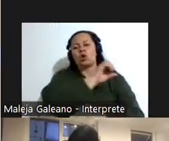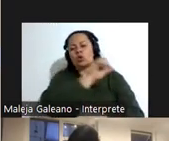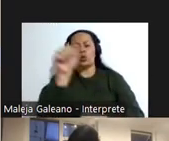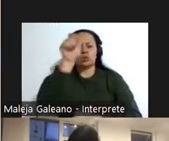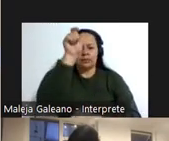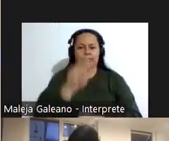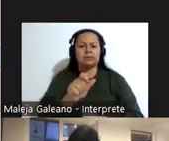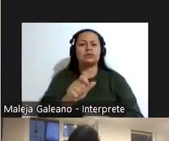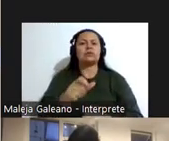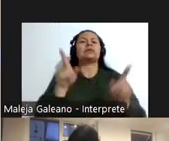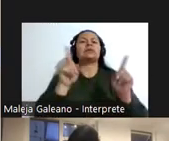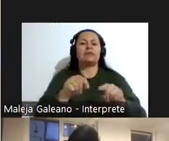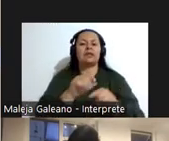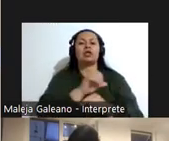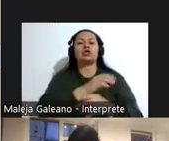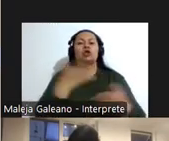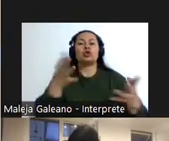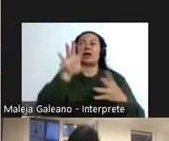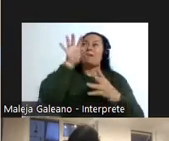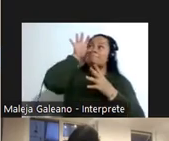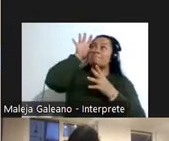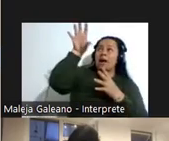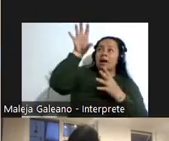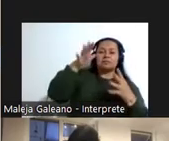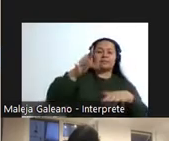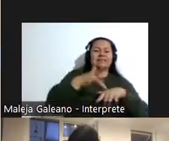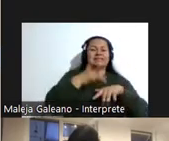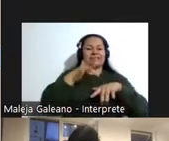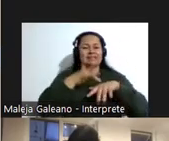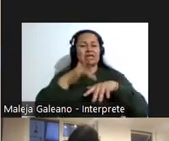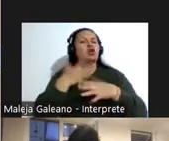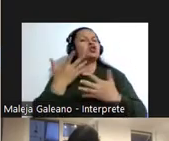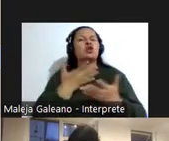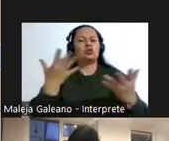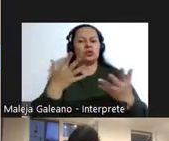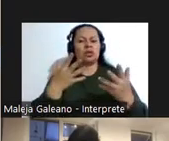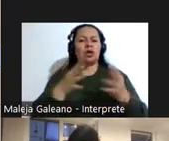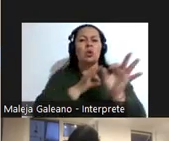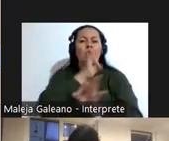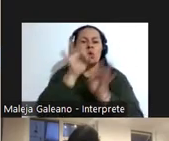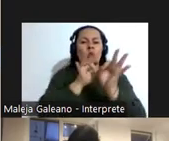otras en un país de bienestar donde el cuidado está en crisis.